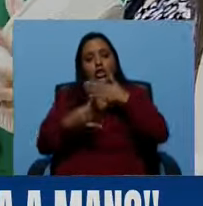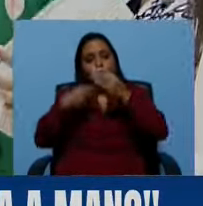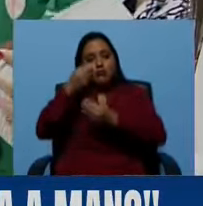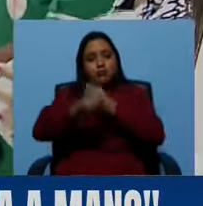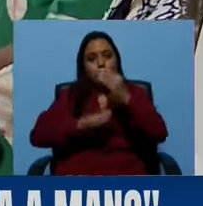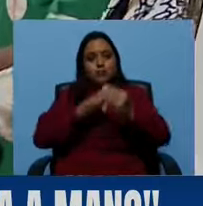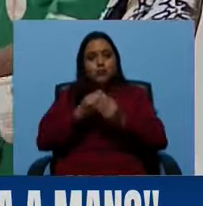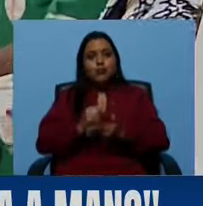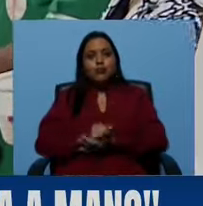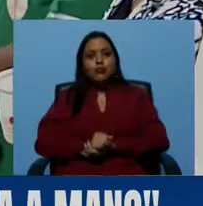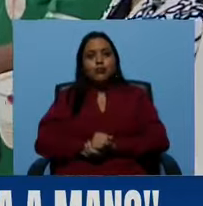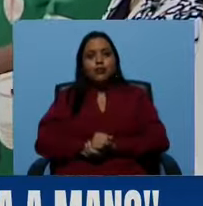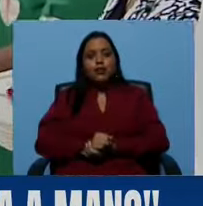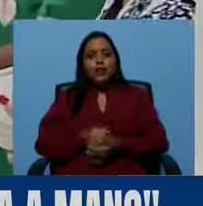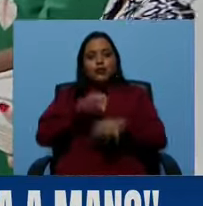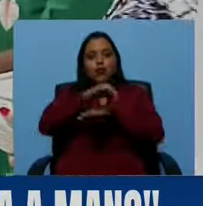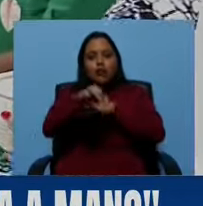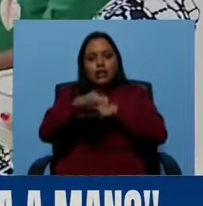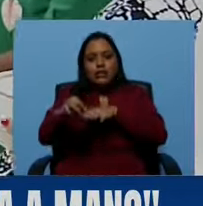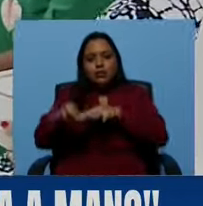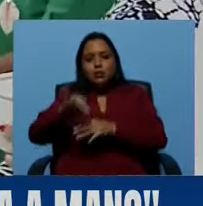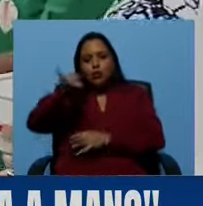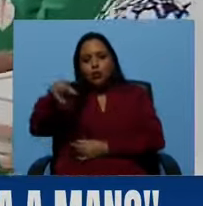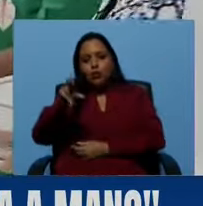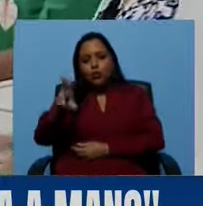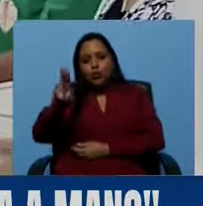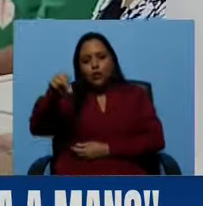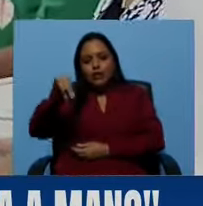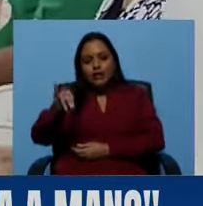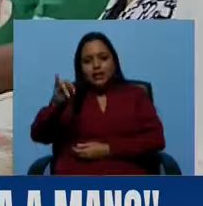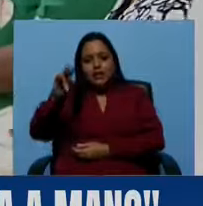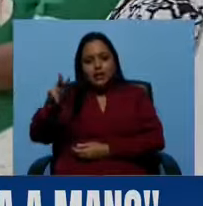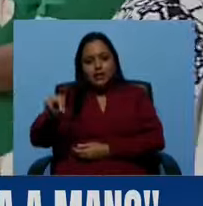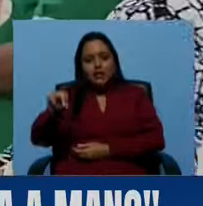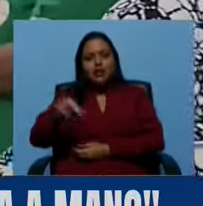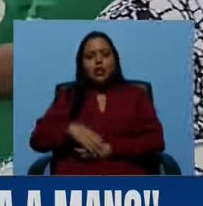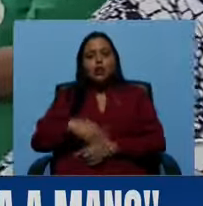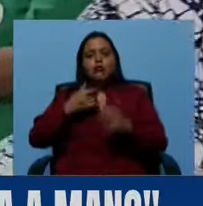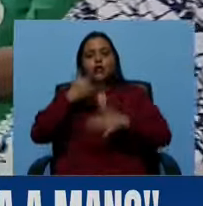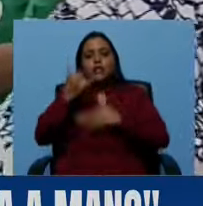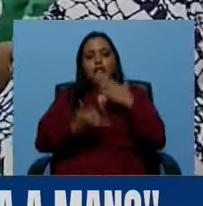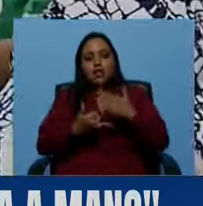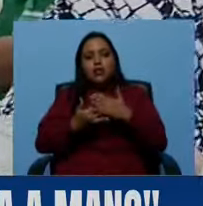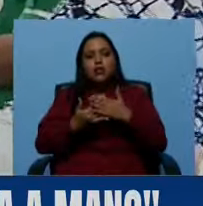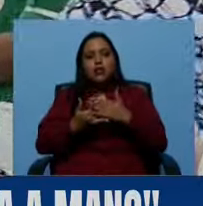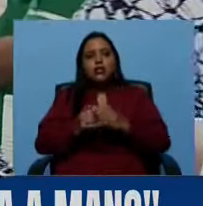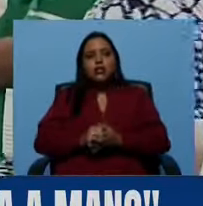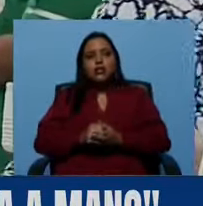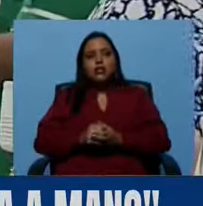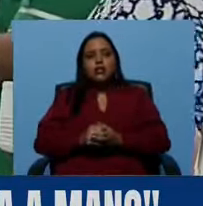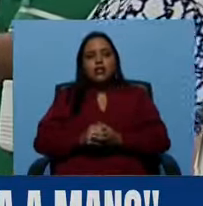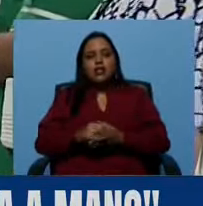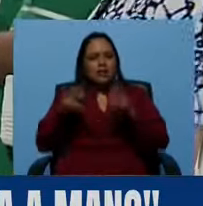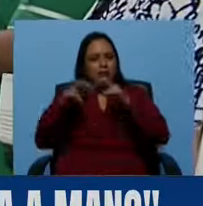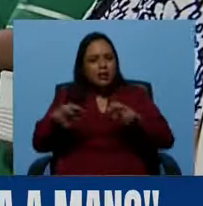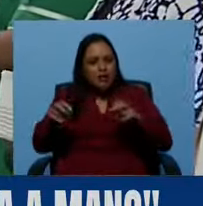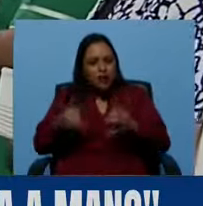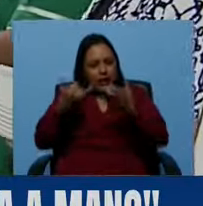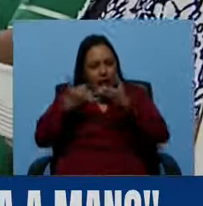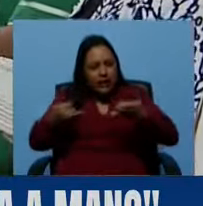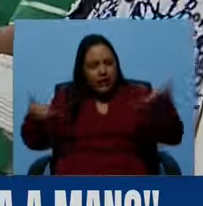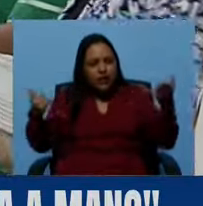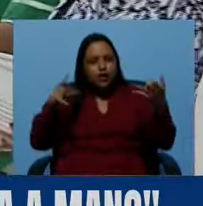en Bramón, municipio Junín, el proyecto de investigación como es el hilo de vástago de Guineo. Dada la